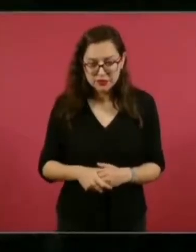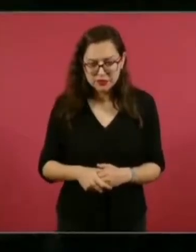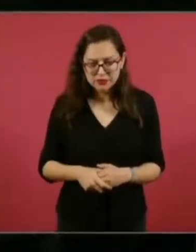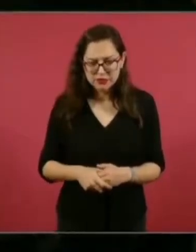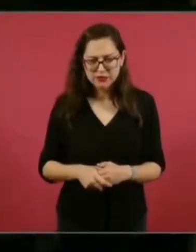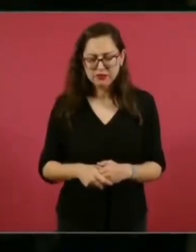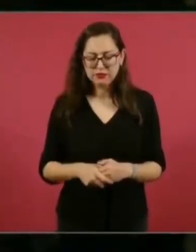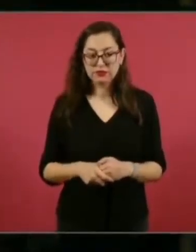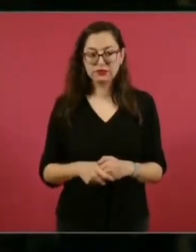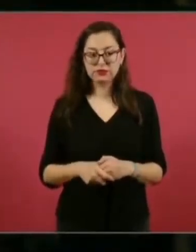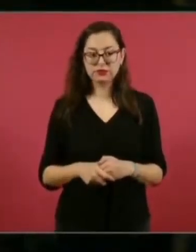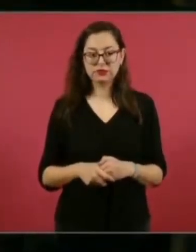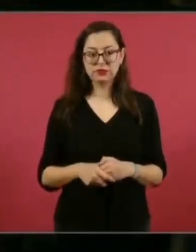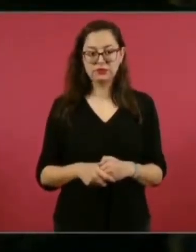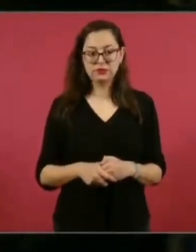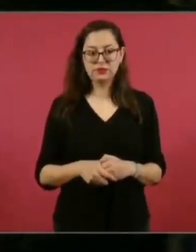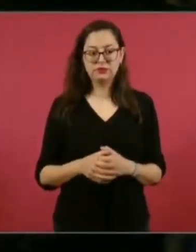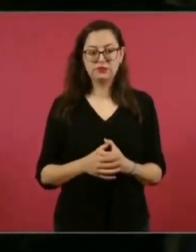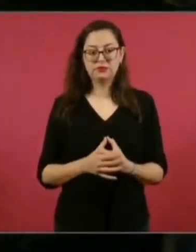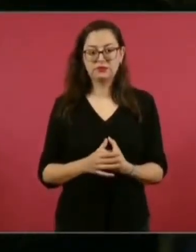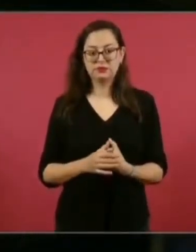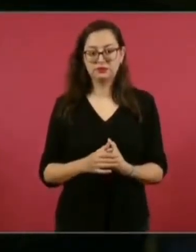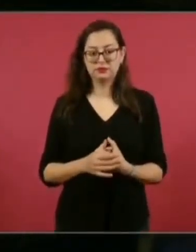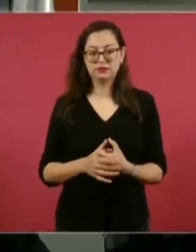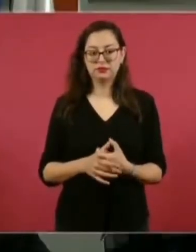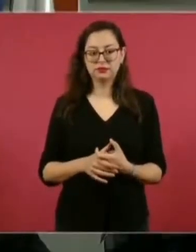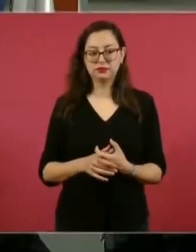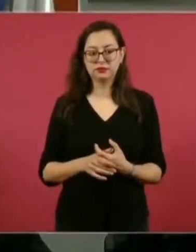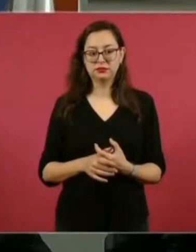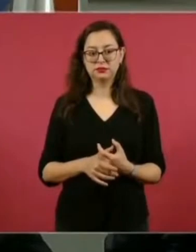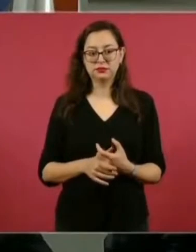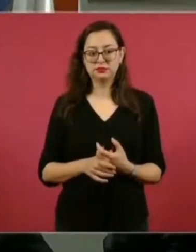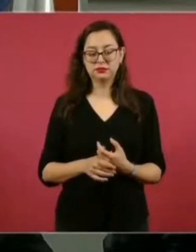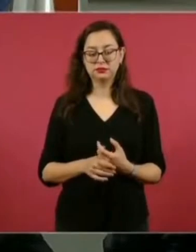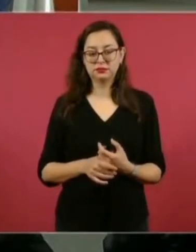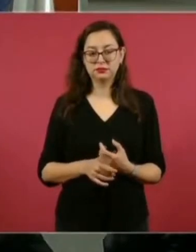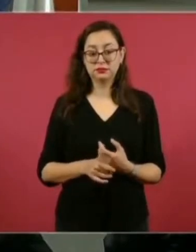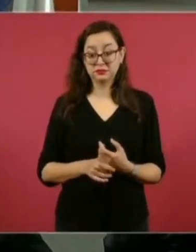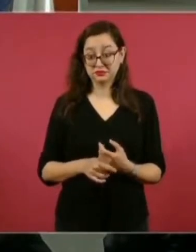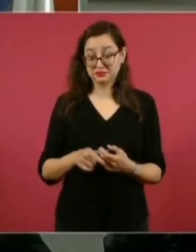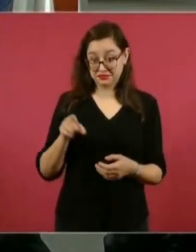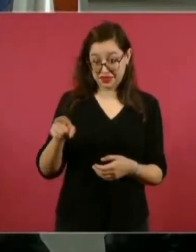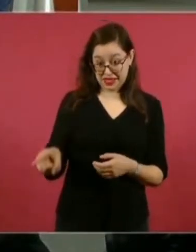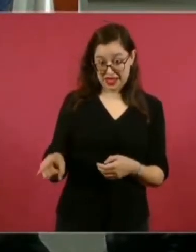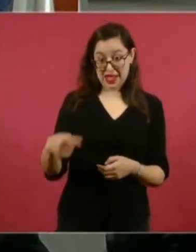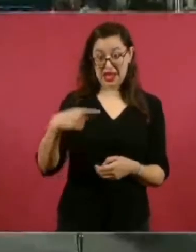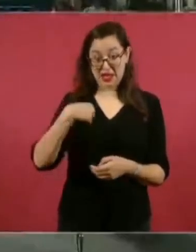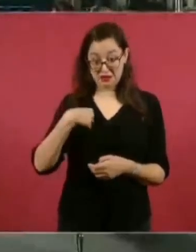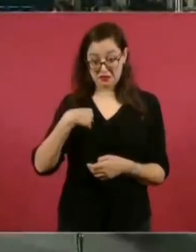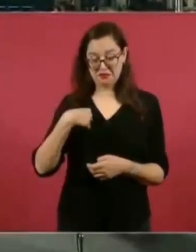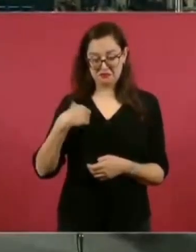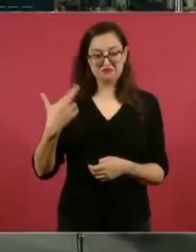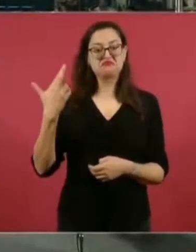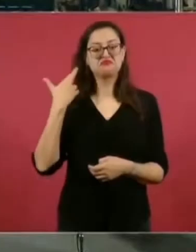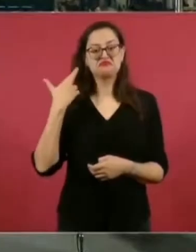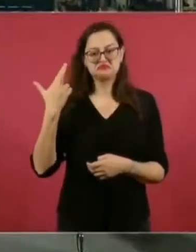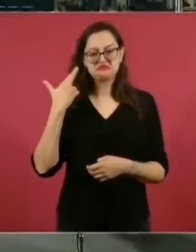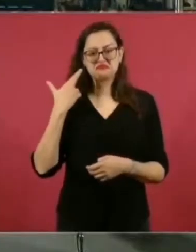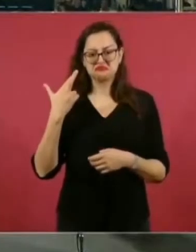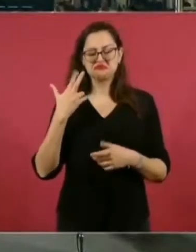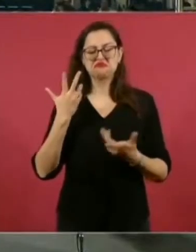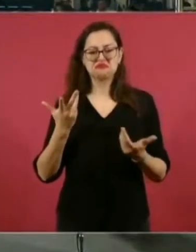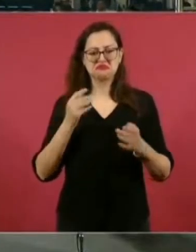Cañón. Sí. Entonces, él tenía